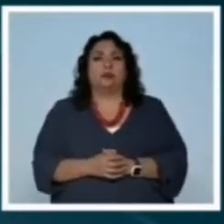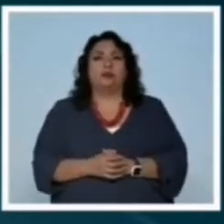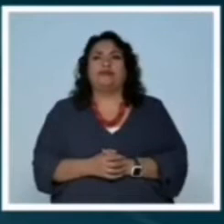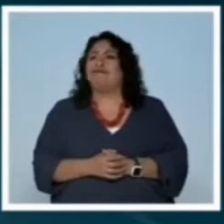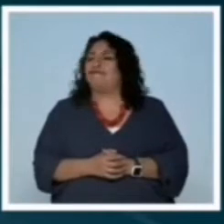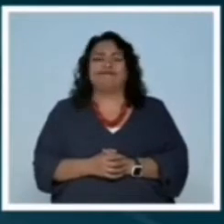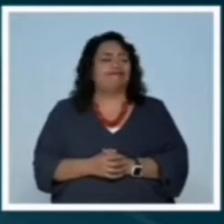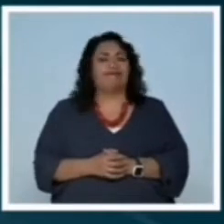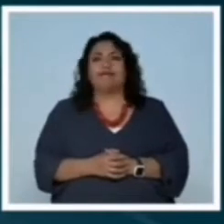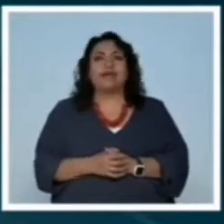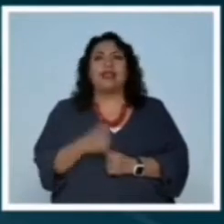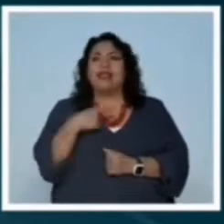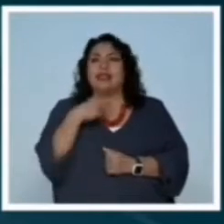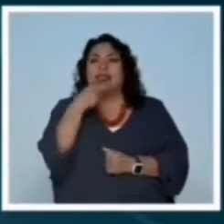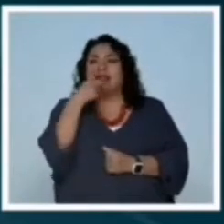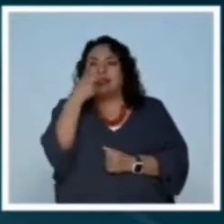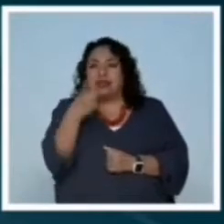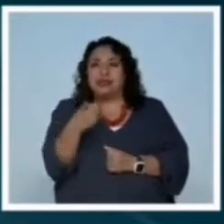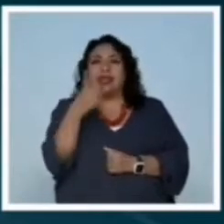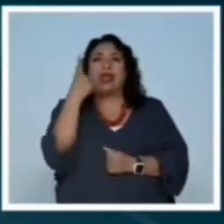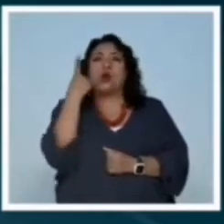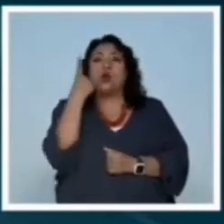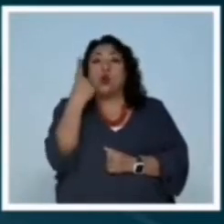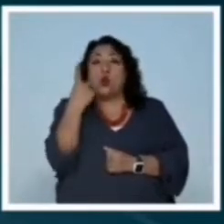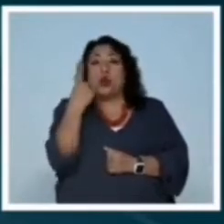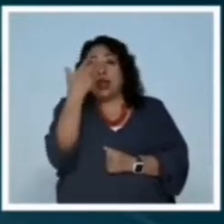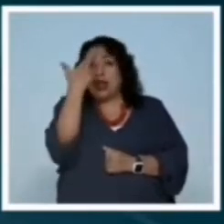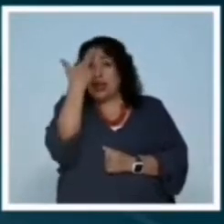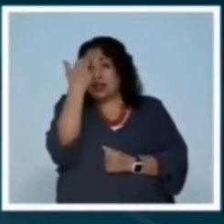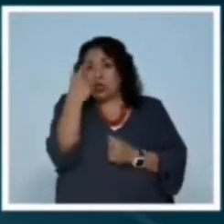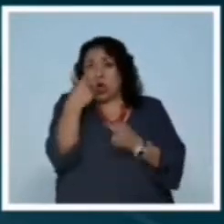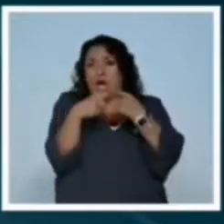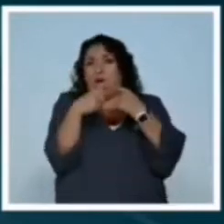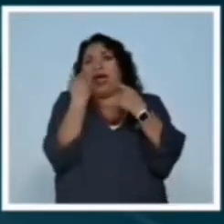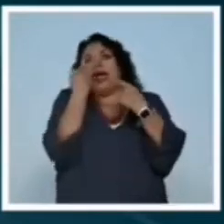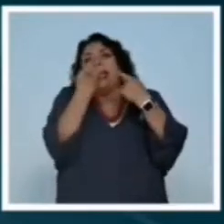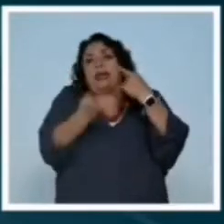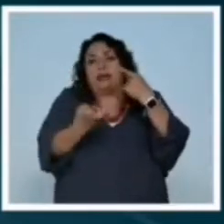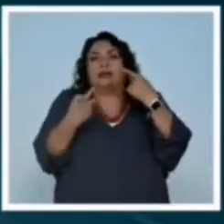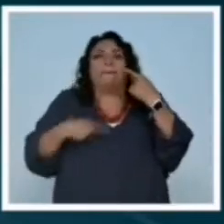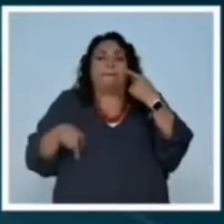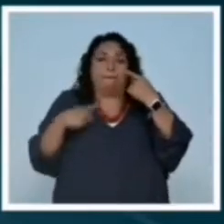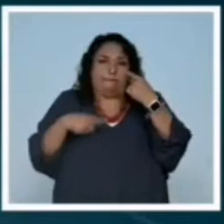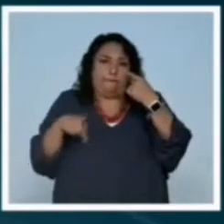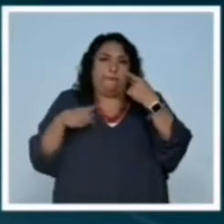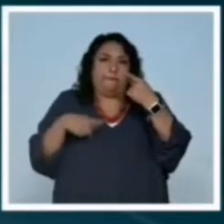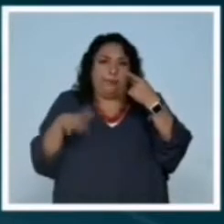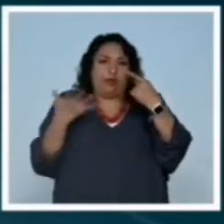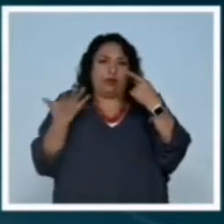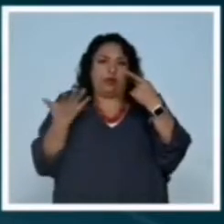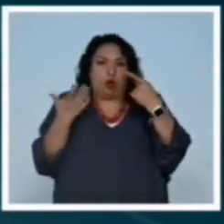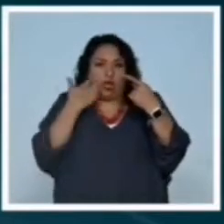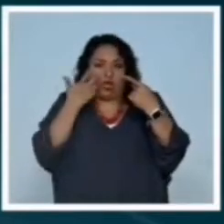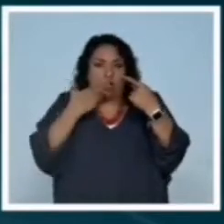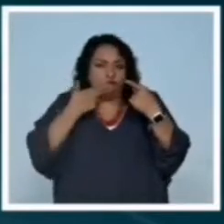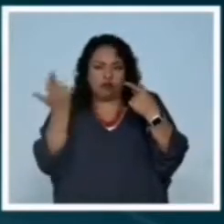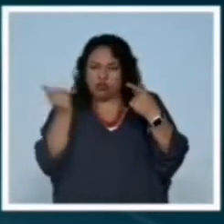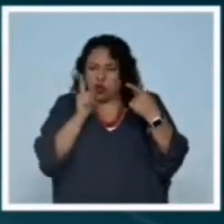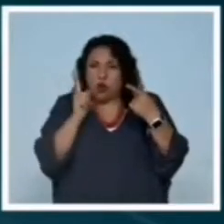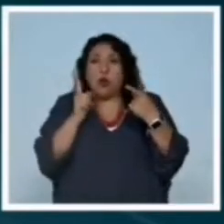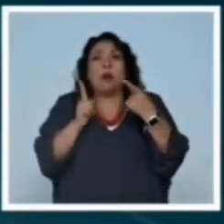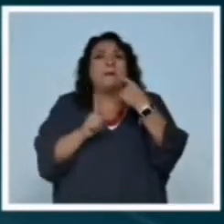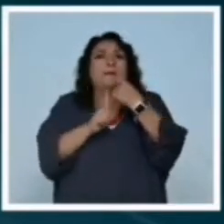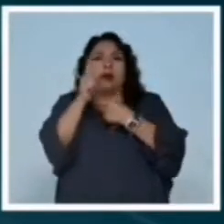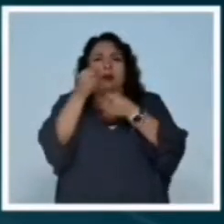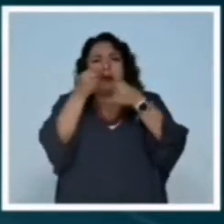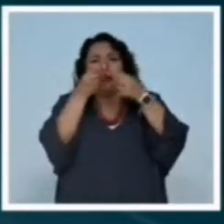no podemos decir que solamente hay una sola causa por la que la persona que realiza estos intentos sino que es